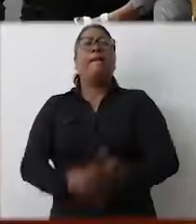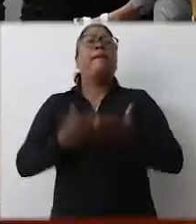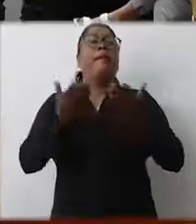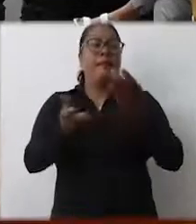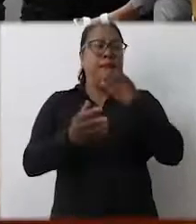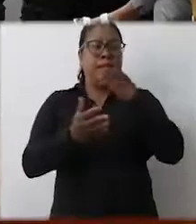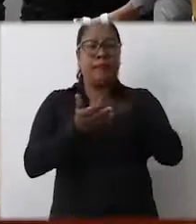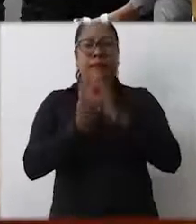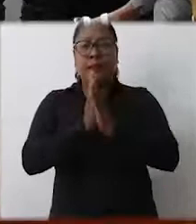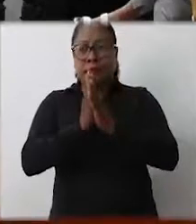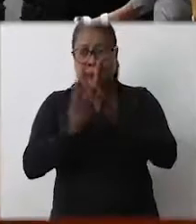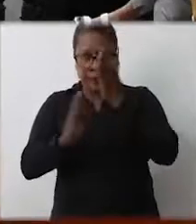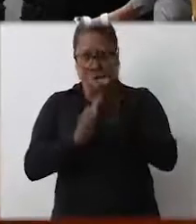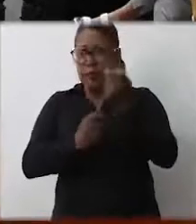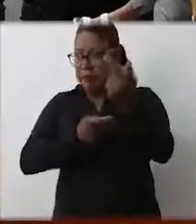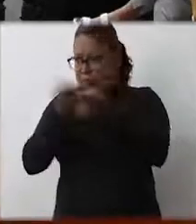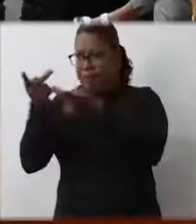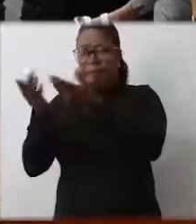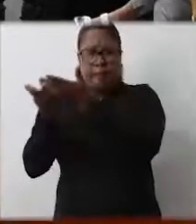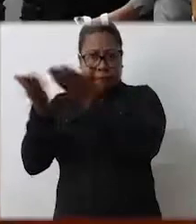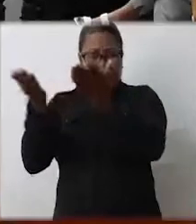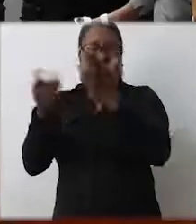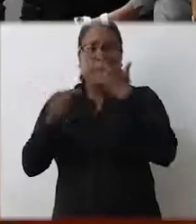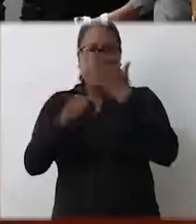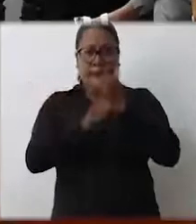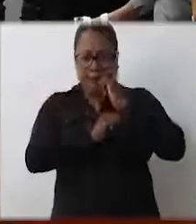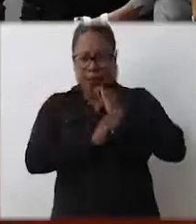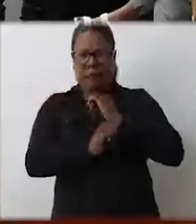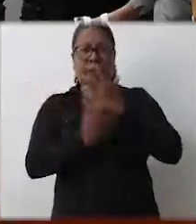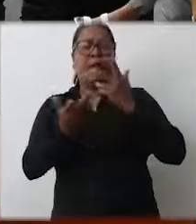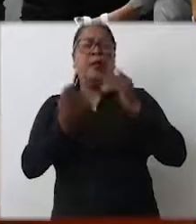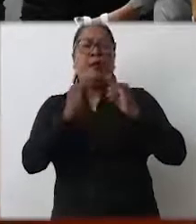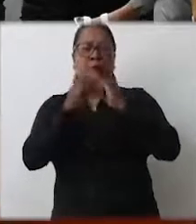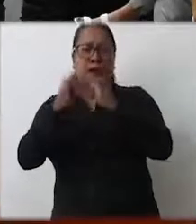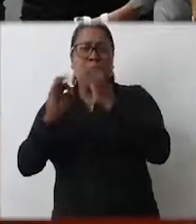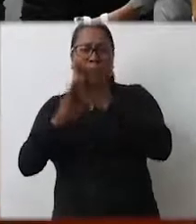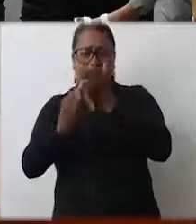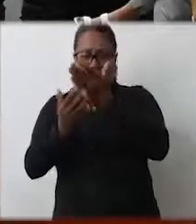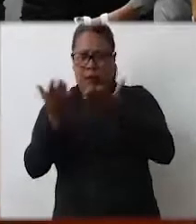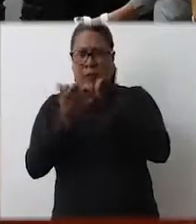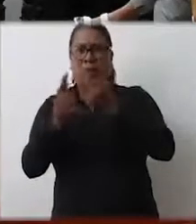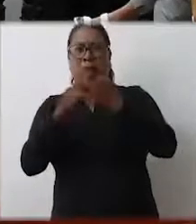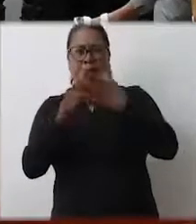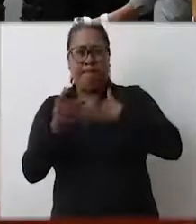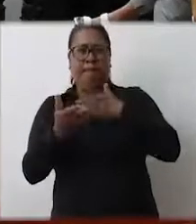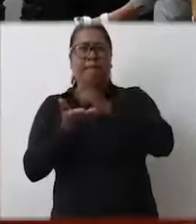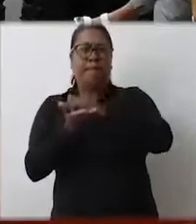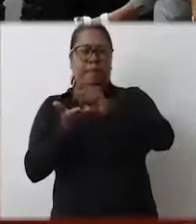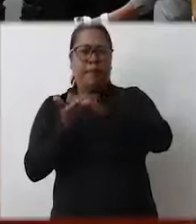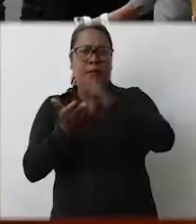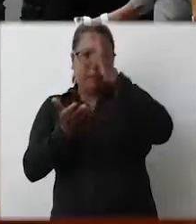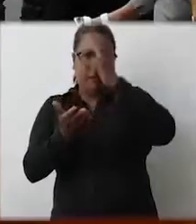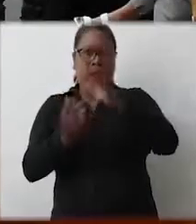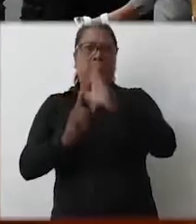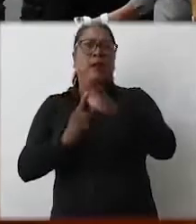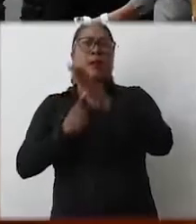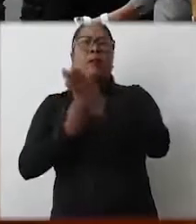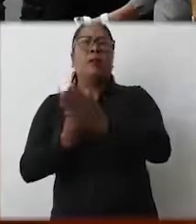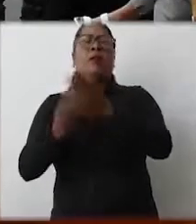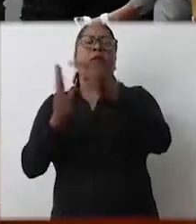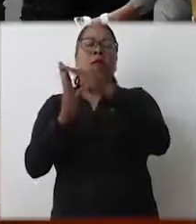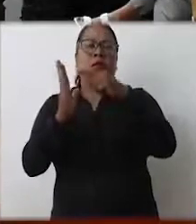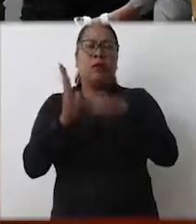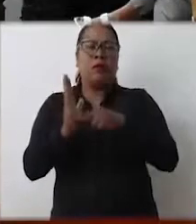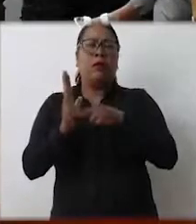votación económica se pregunta si es de aprobarse que el punto de acuerdo suscrito por el presidente municipal constitucional Francisco Martínez Neri